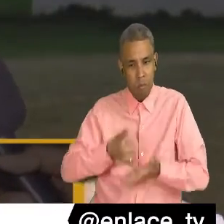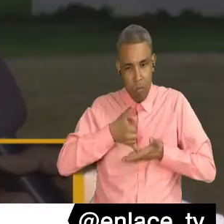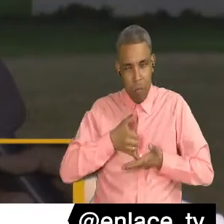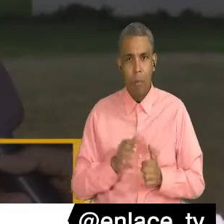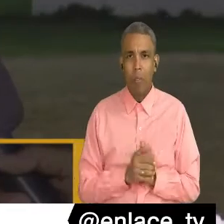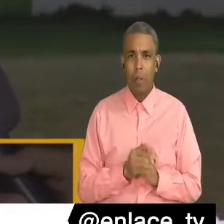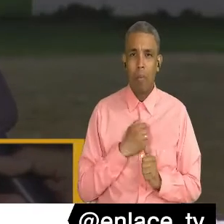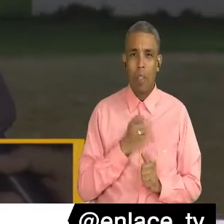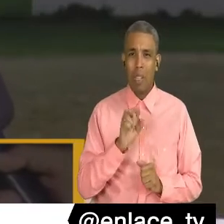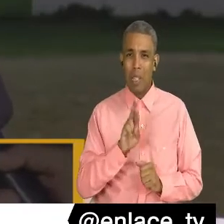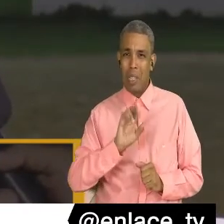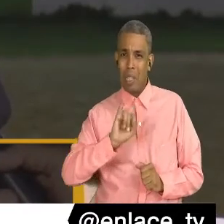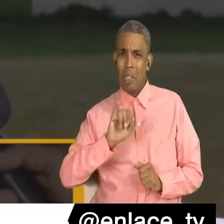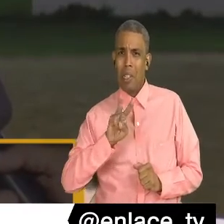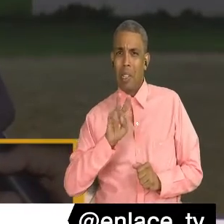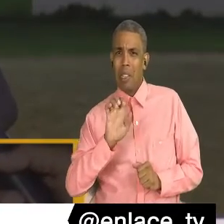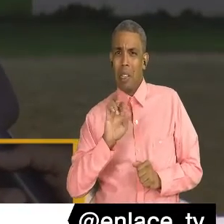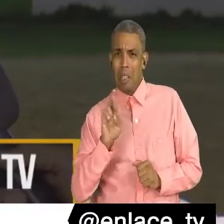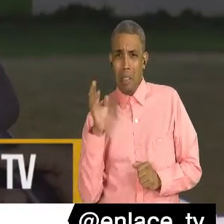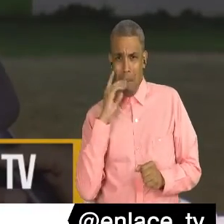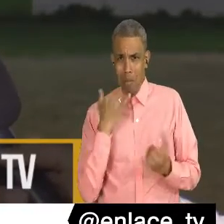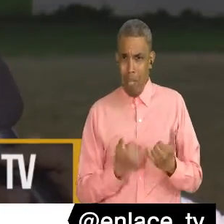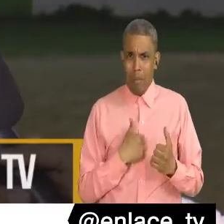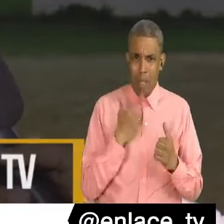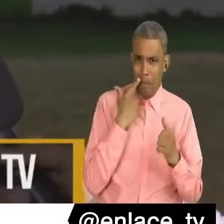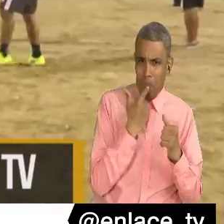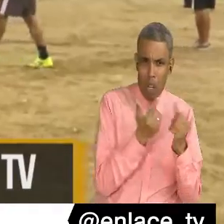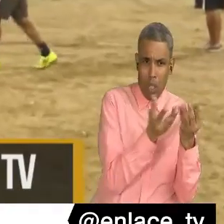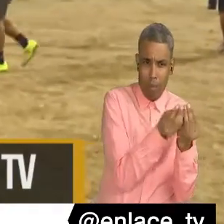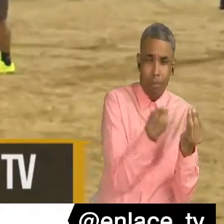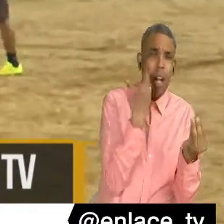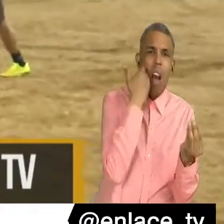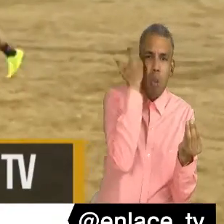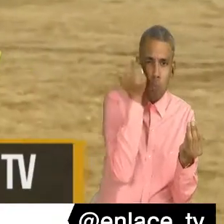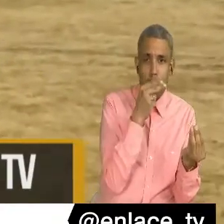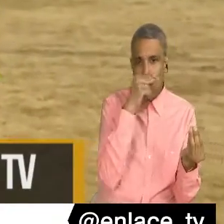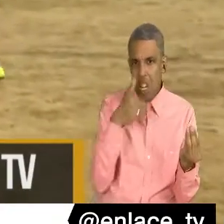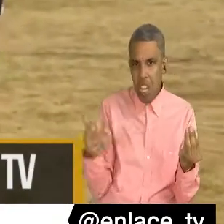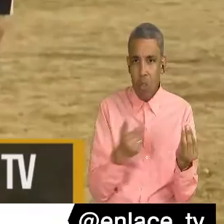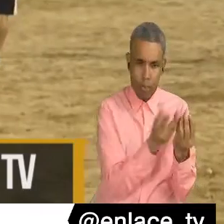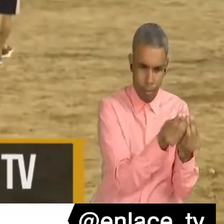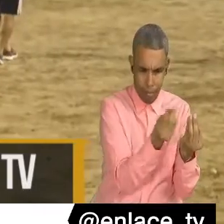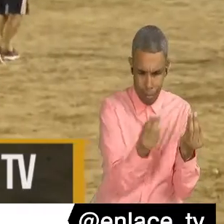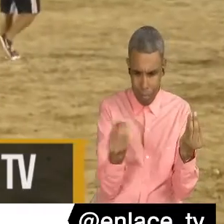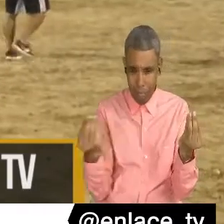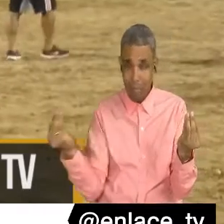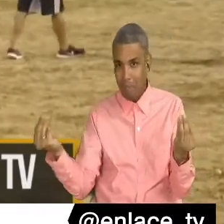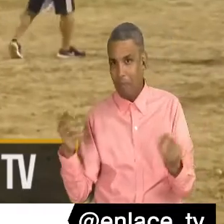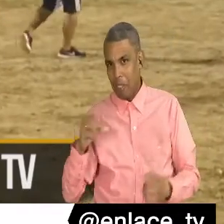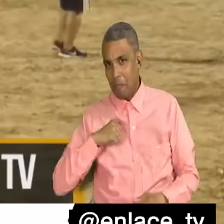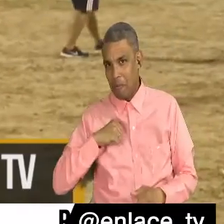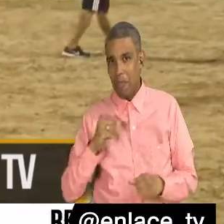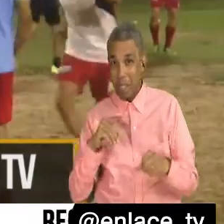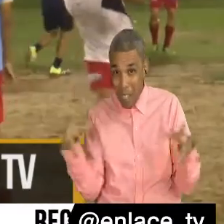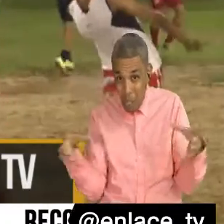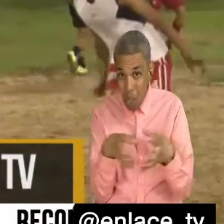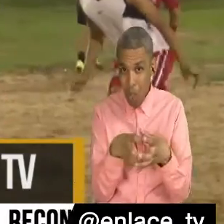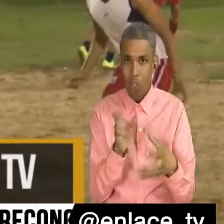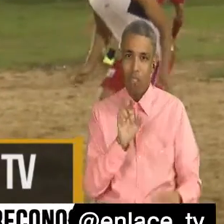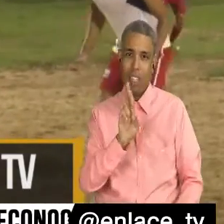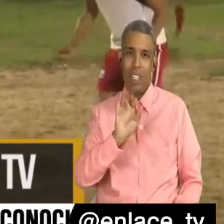17. Con la categoría 15 vamos a jugar la Copa DirecTV y la Liga Santanderiana. Pienso que es uno como si fuera la Liga